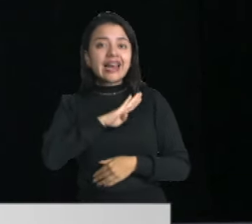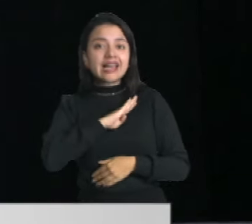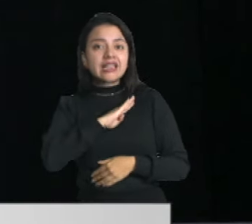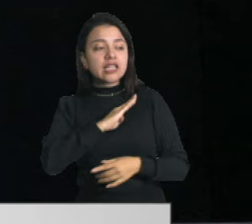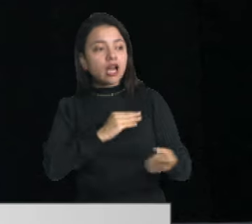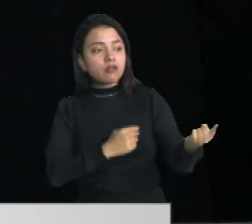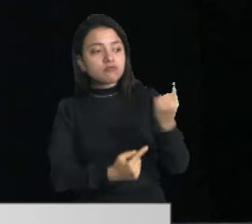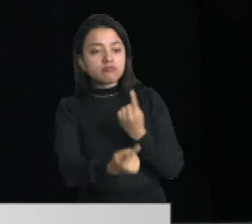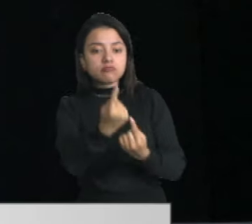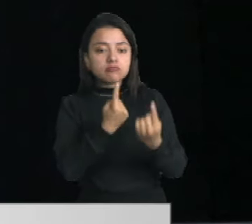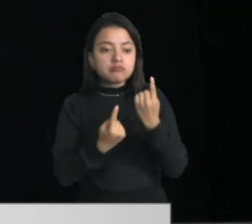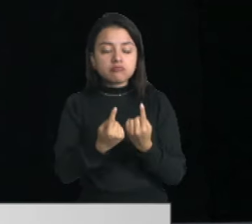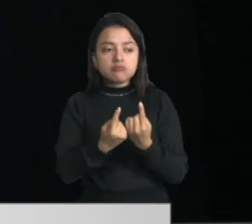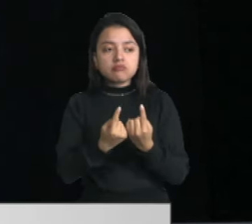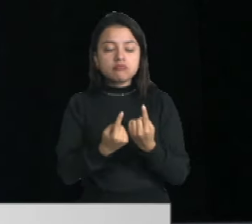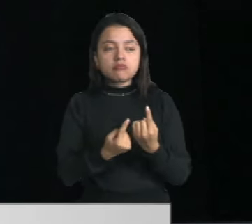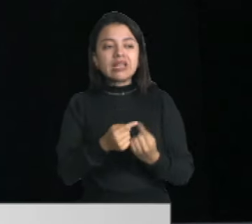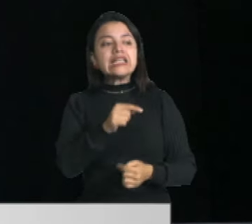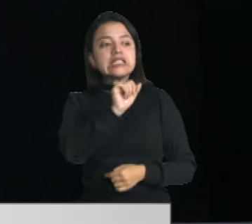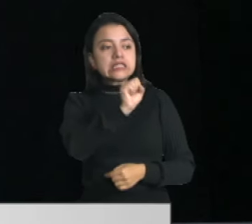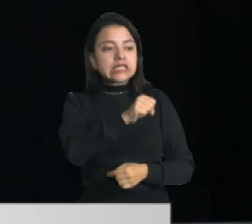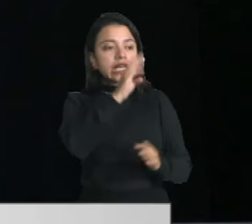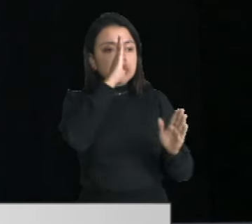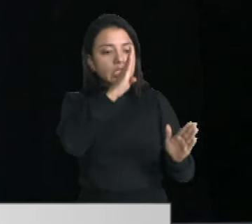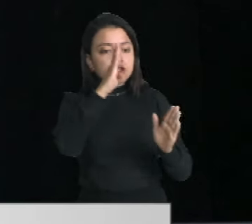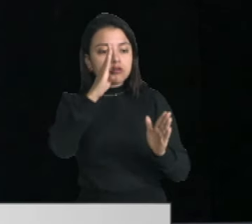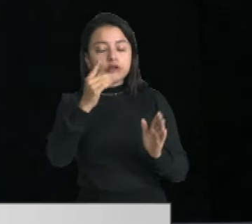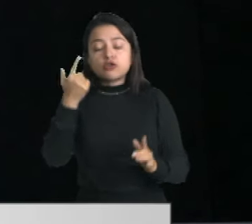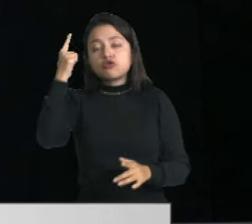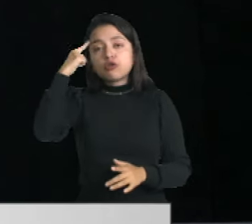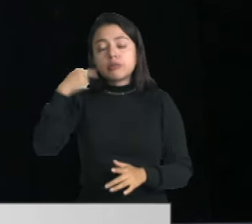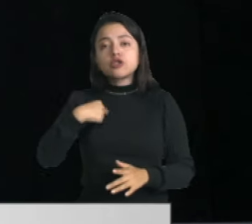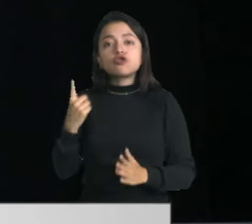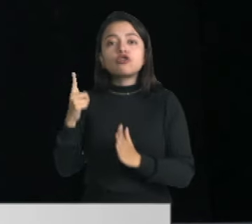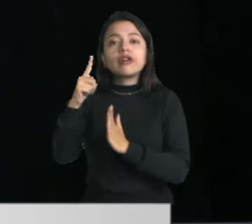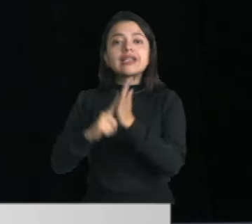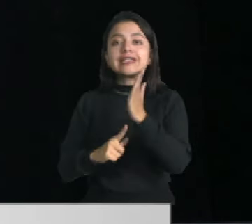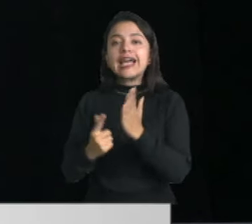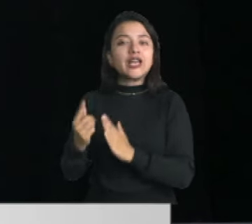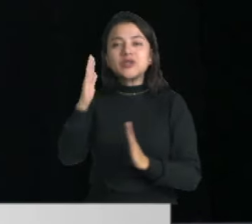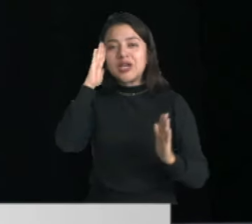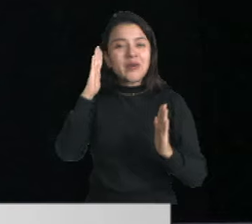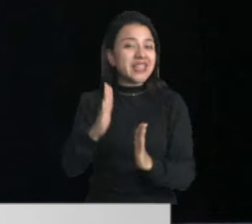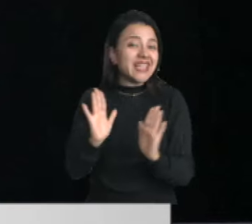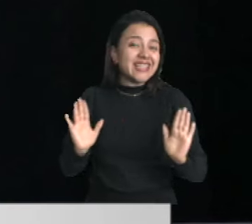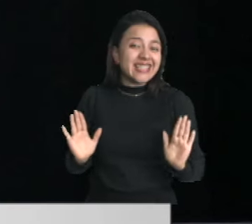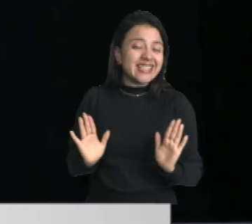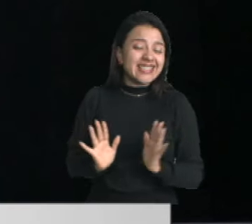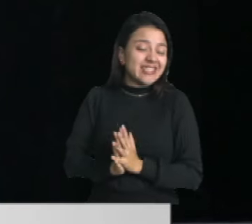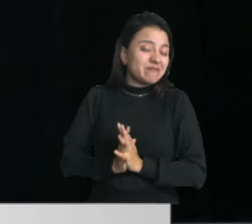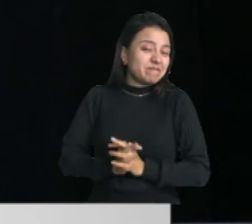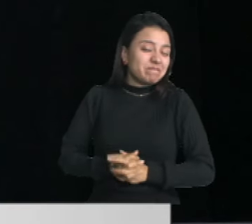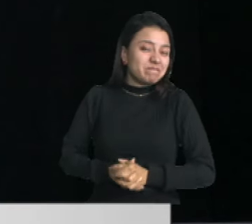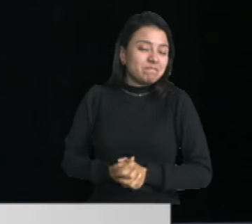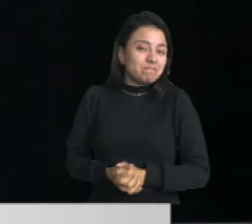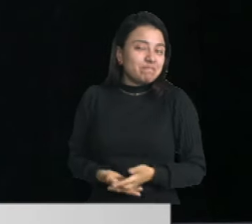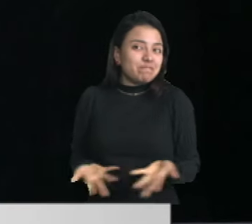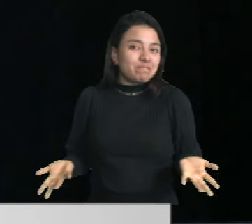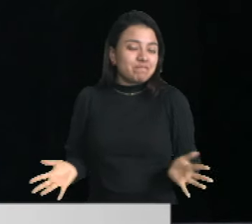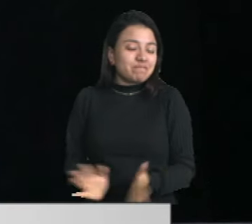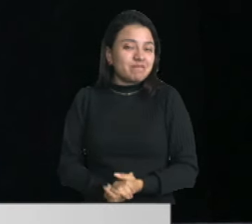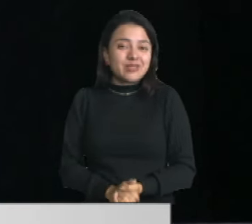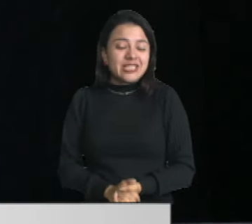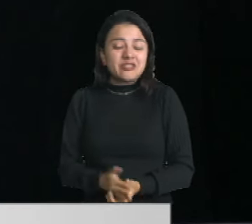cercanos y los no cercanos. Entonces yo estoy en la columna de los no cercanos. No tengo ninguna posibilidad de estar cercano. Entonces yo